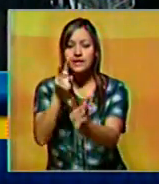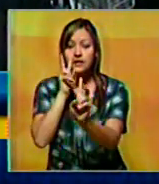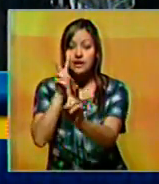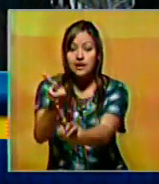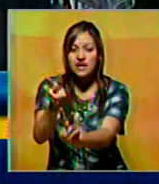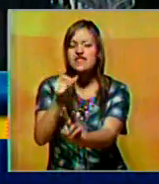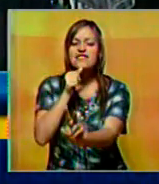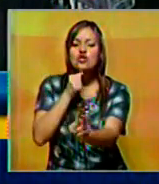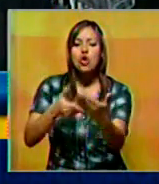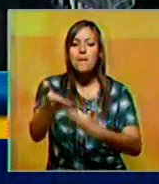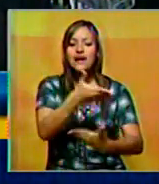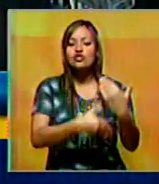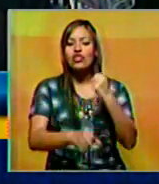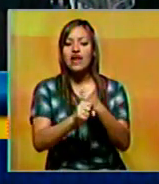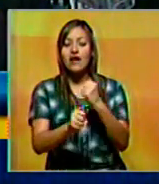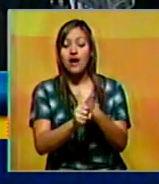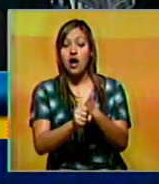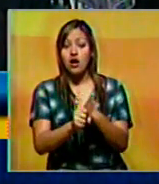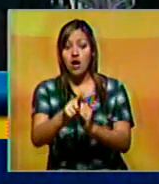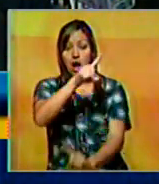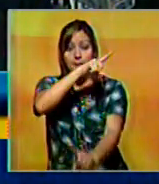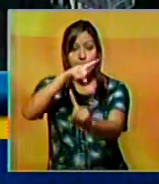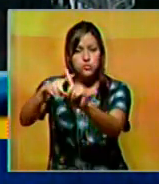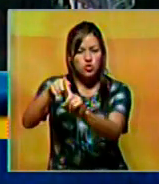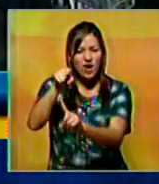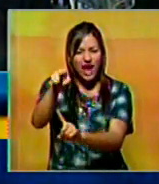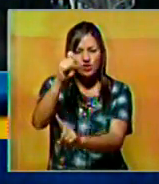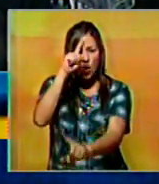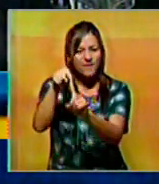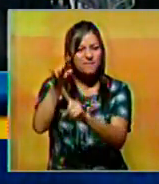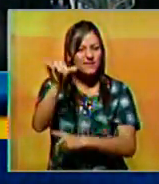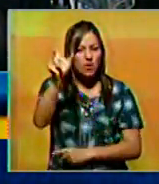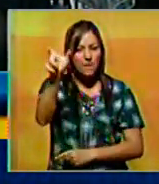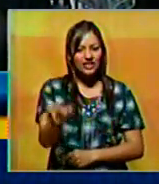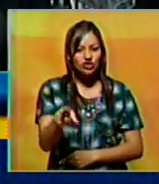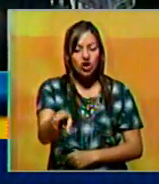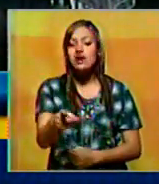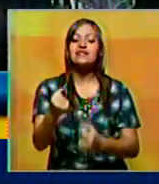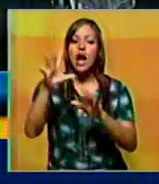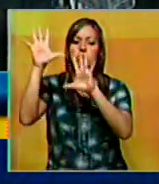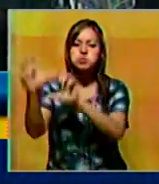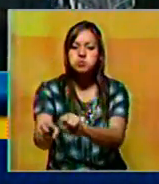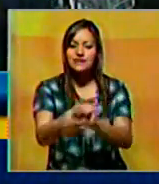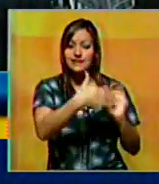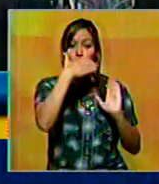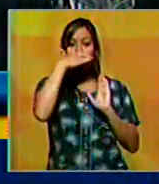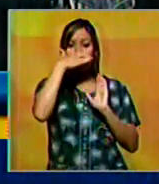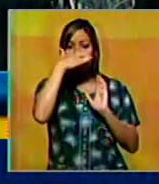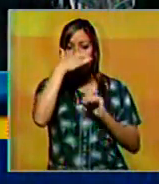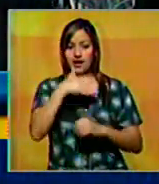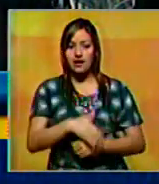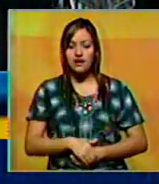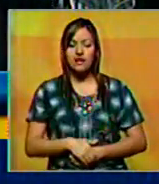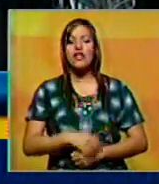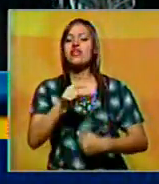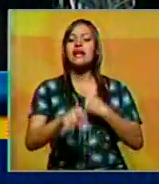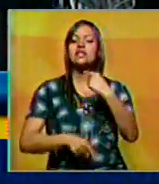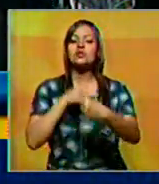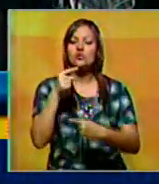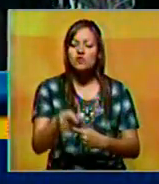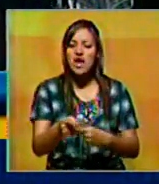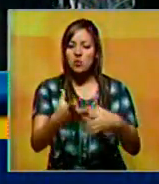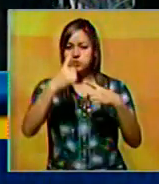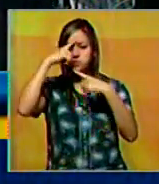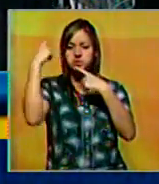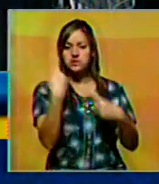a los comerciantes y una vez que seleccionaban su objetivo procedían a llevárselo para posteriormente guardarlo